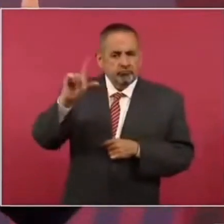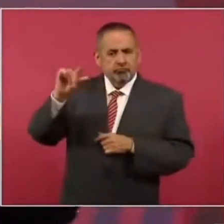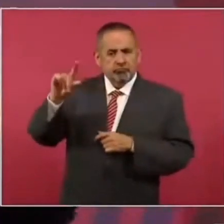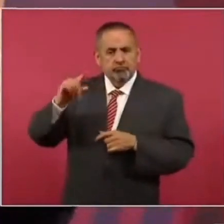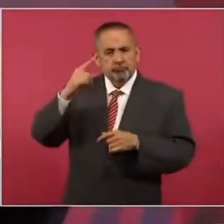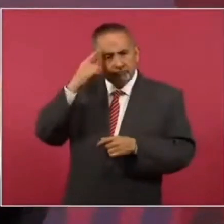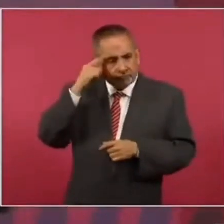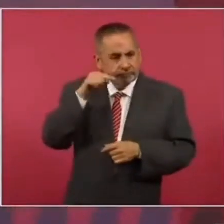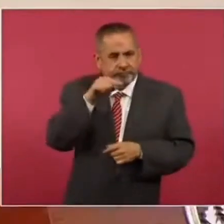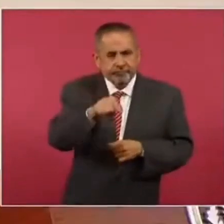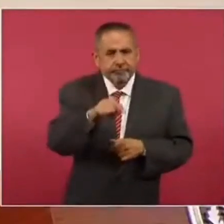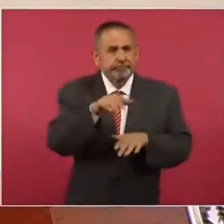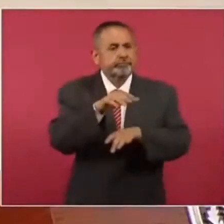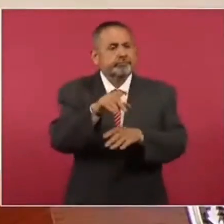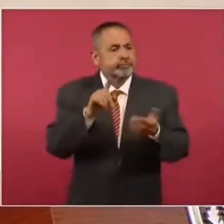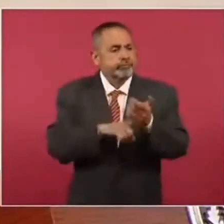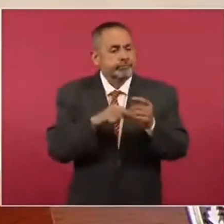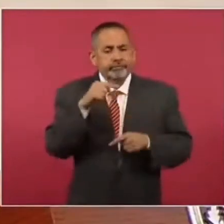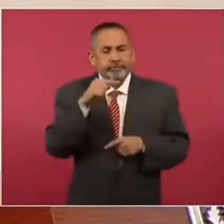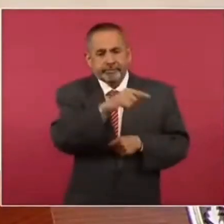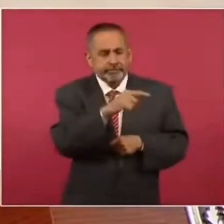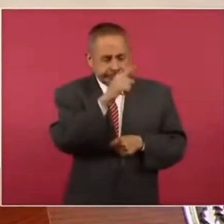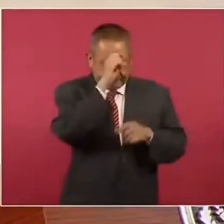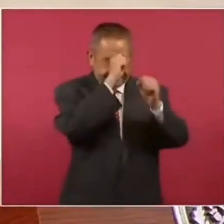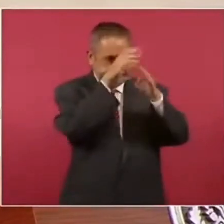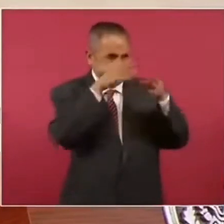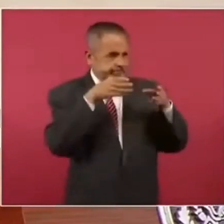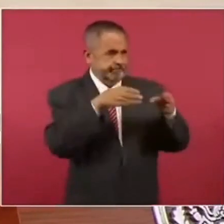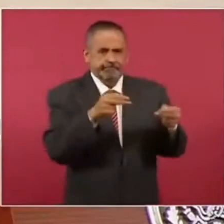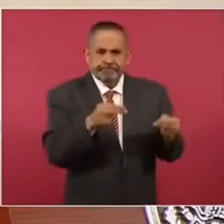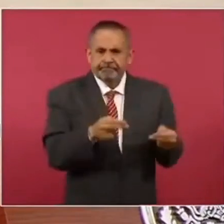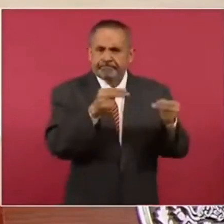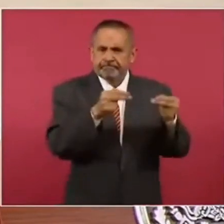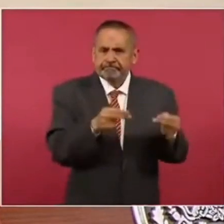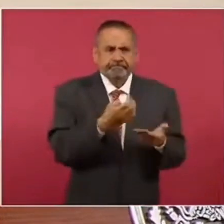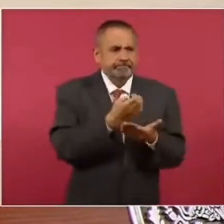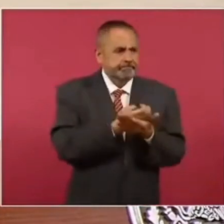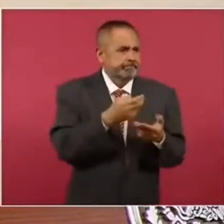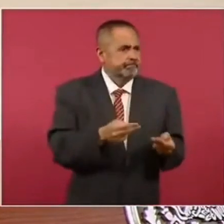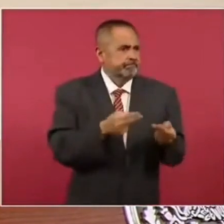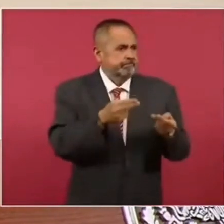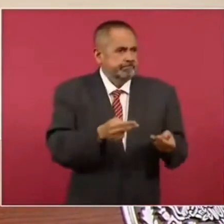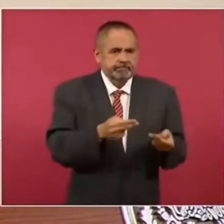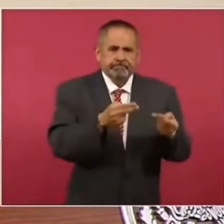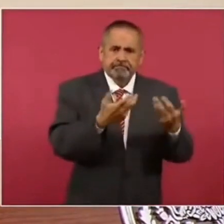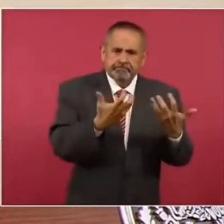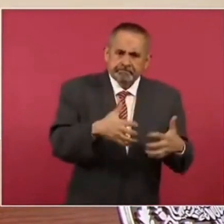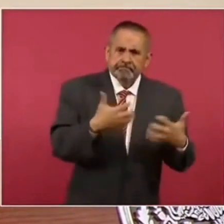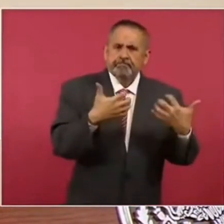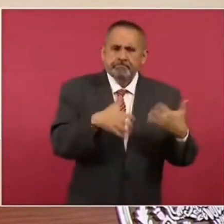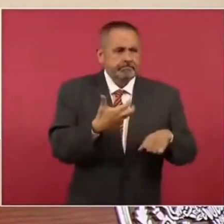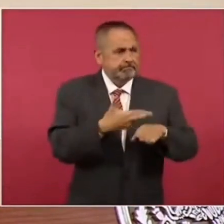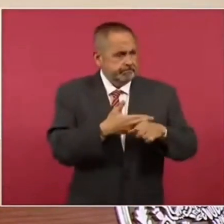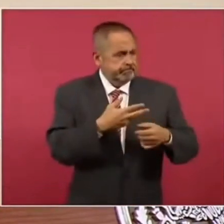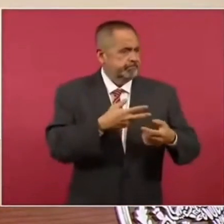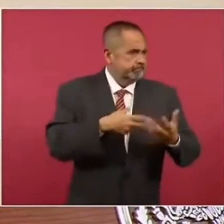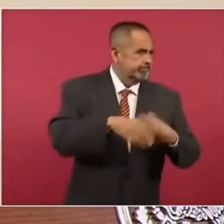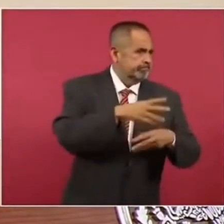profesionales en función de su visión empresarial.